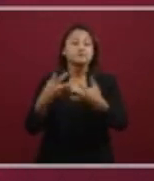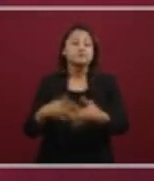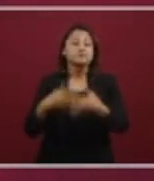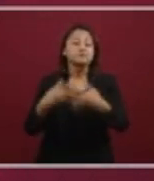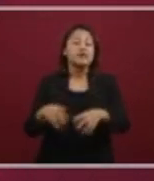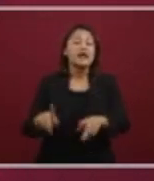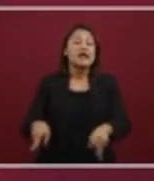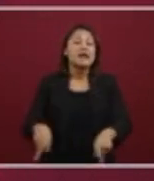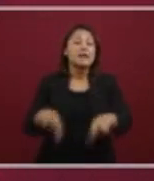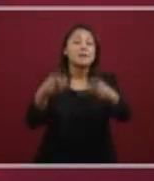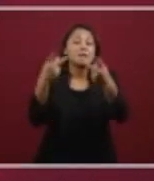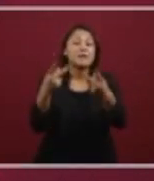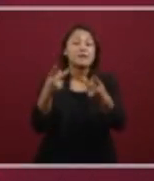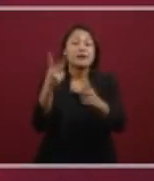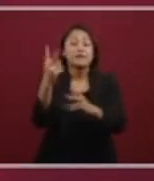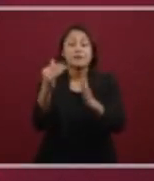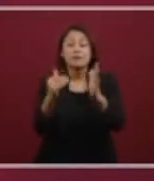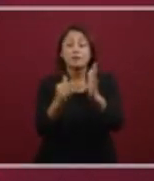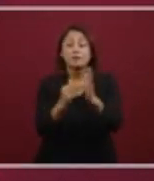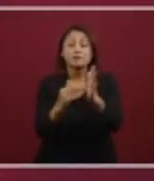2,000 millones de dólares.